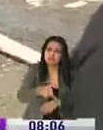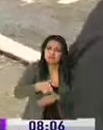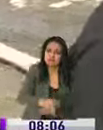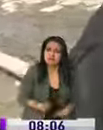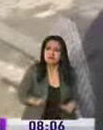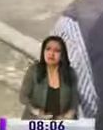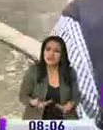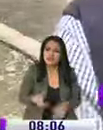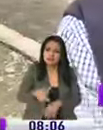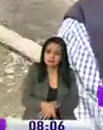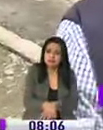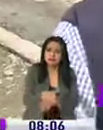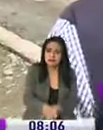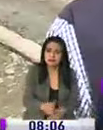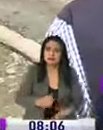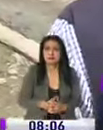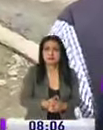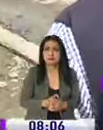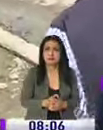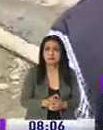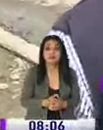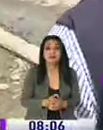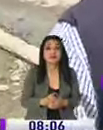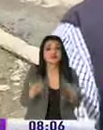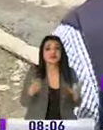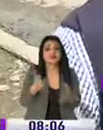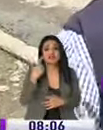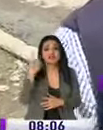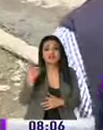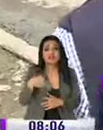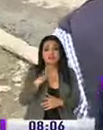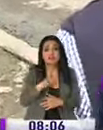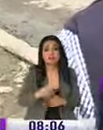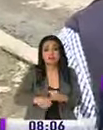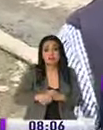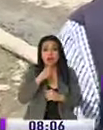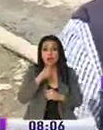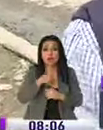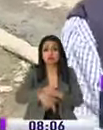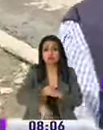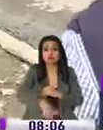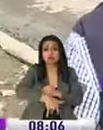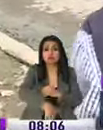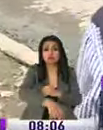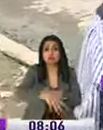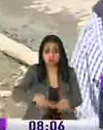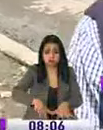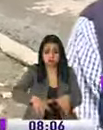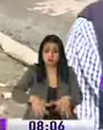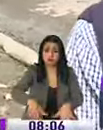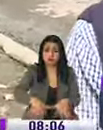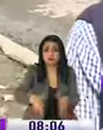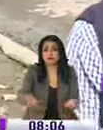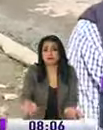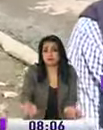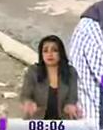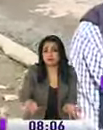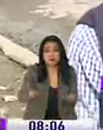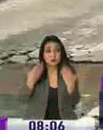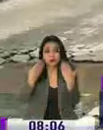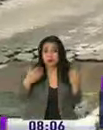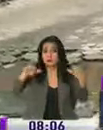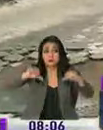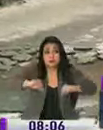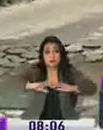aquí. Son algunos días que se gasta el agua, entonces yo creo que no está bien.